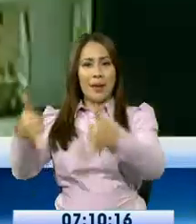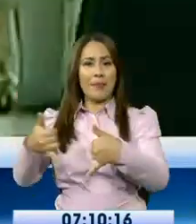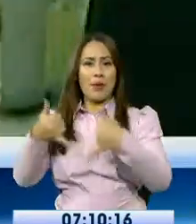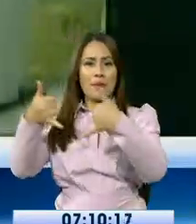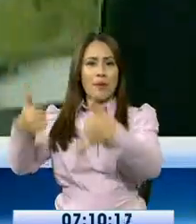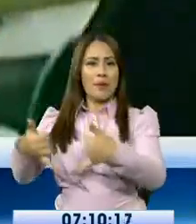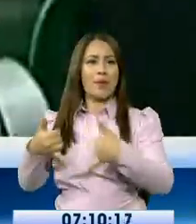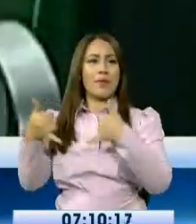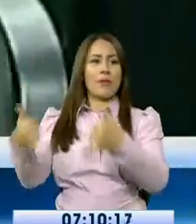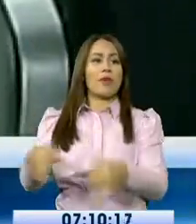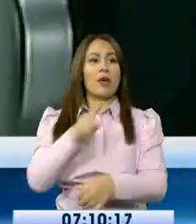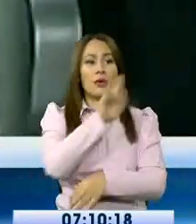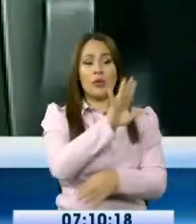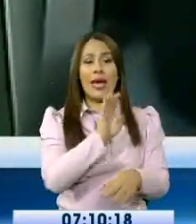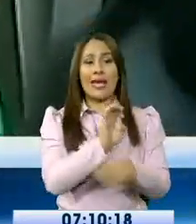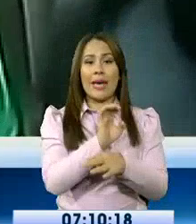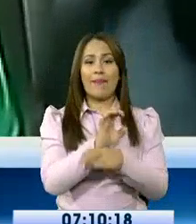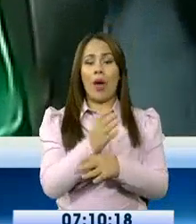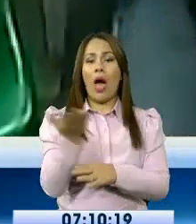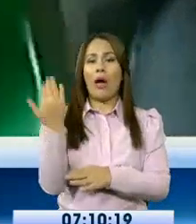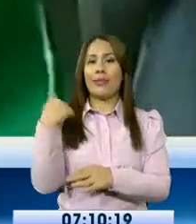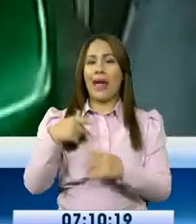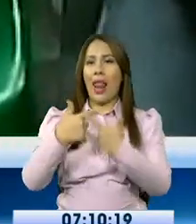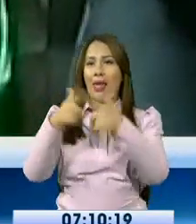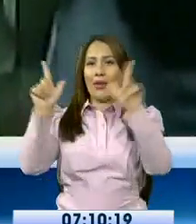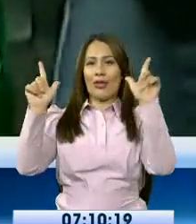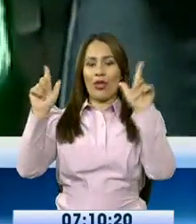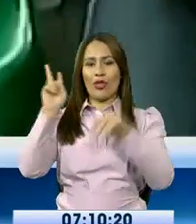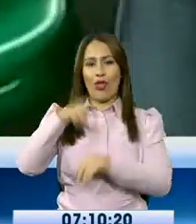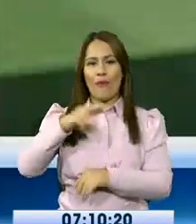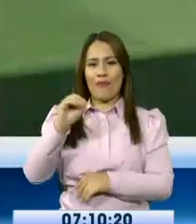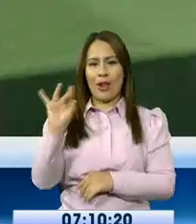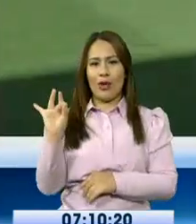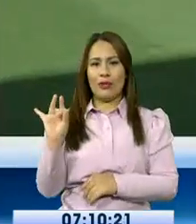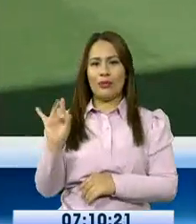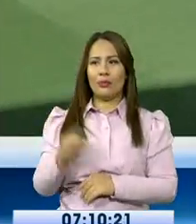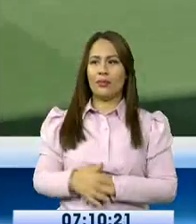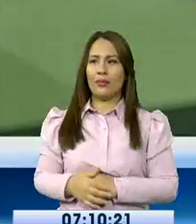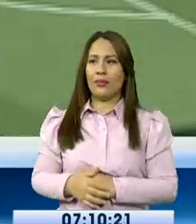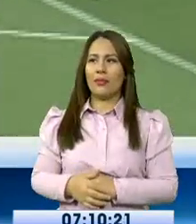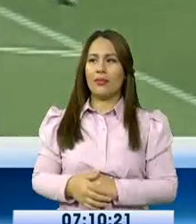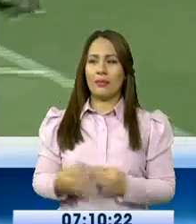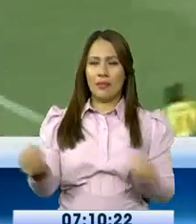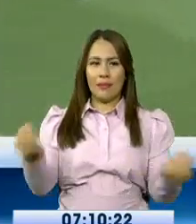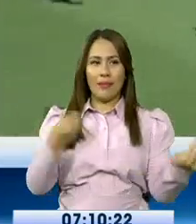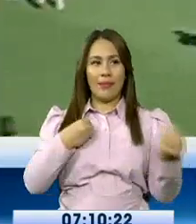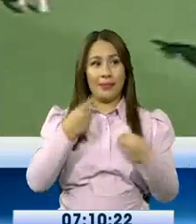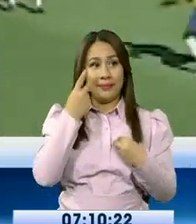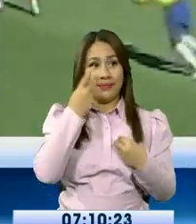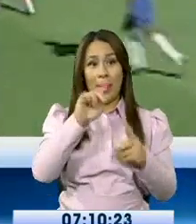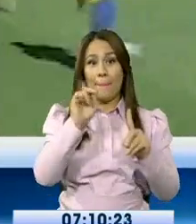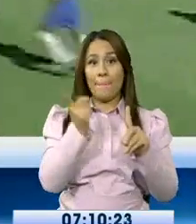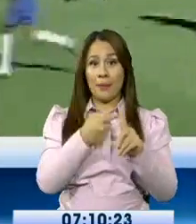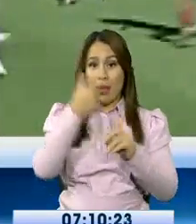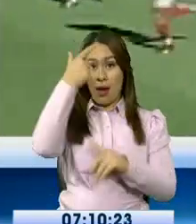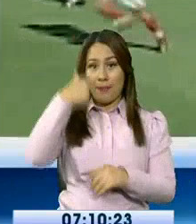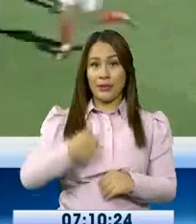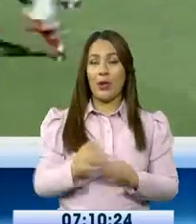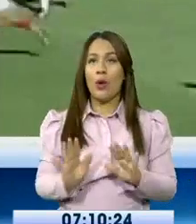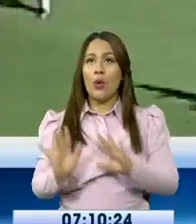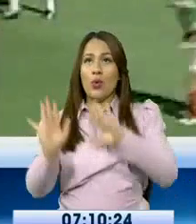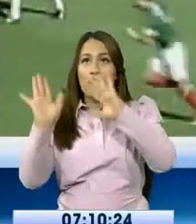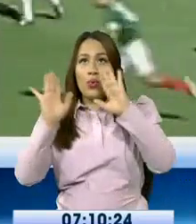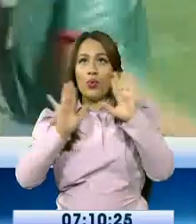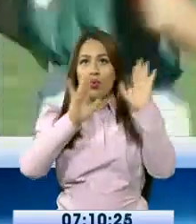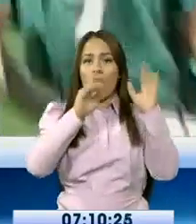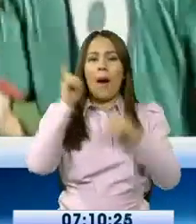figura clave en la obtención de la Copa Libertadores 2008. Otro dato importante es que fue el primer arquero en asistir a un Mundial de